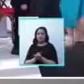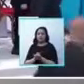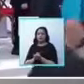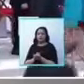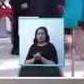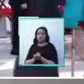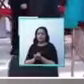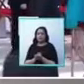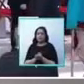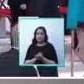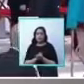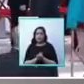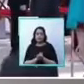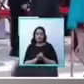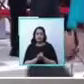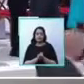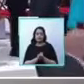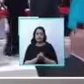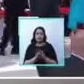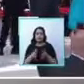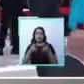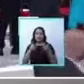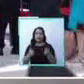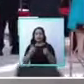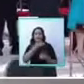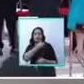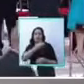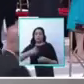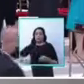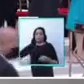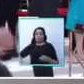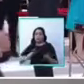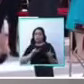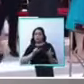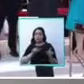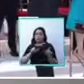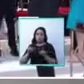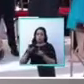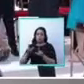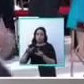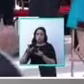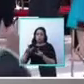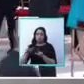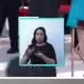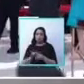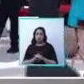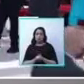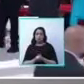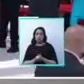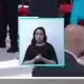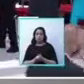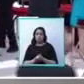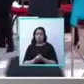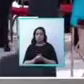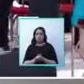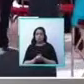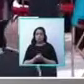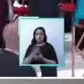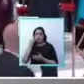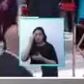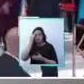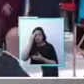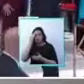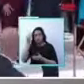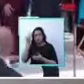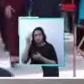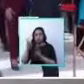desde mi punto de vista, es menos, ¿verdad?, el peso de estas personas, y obviamente cuando llegan a la